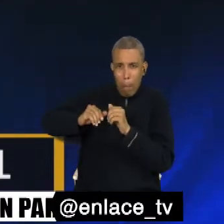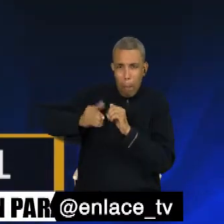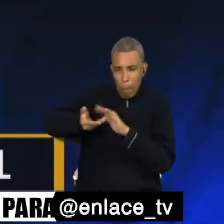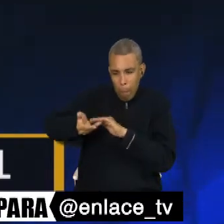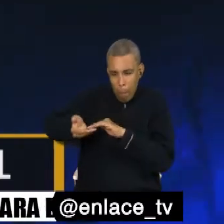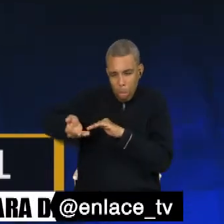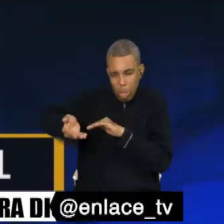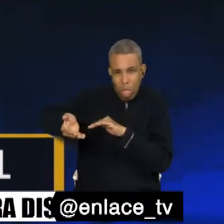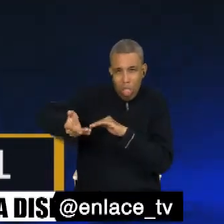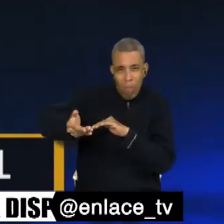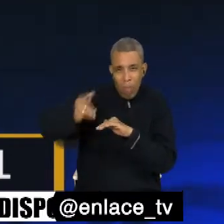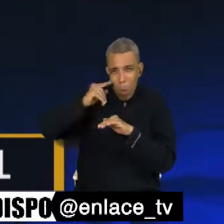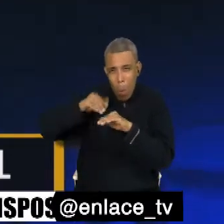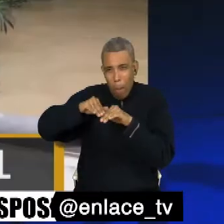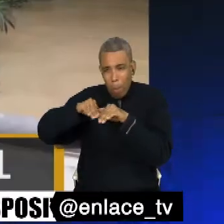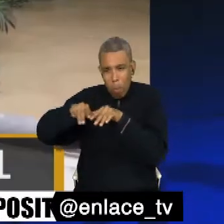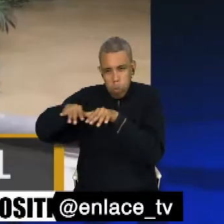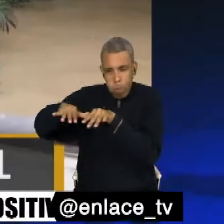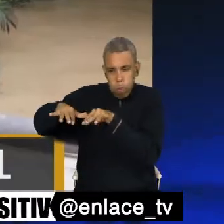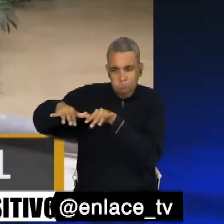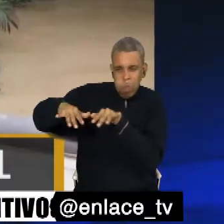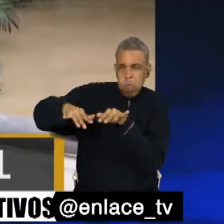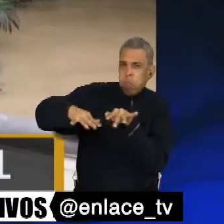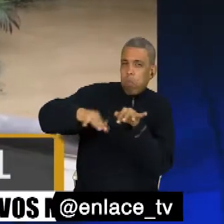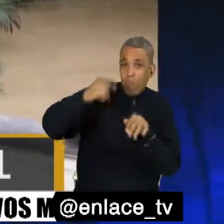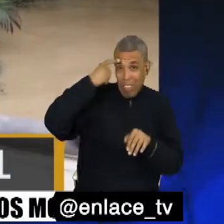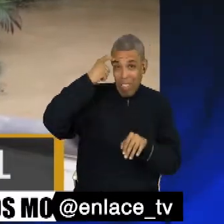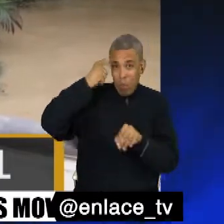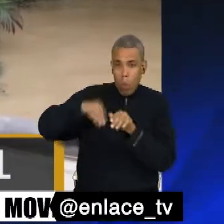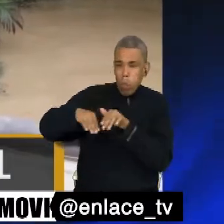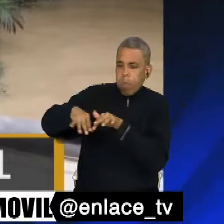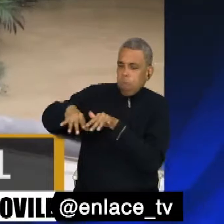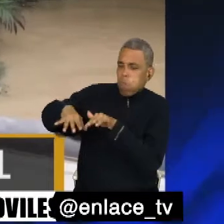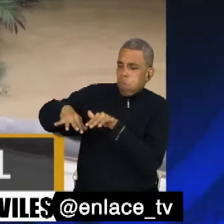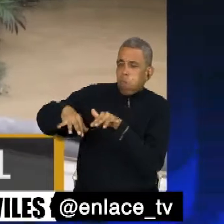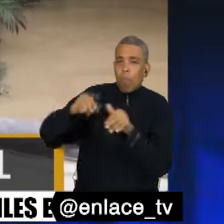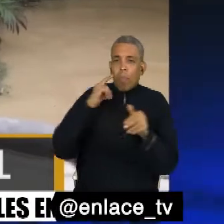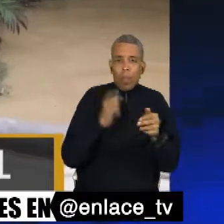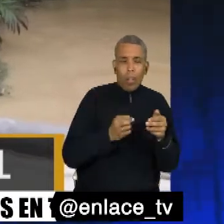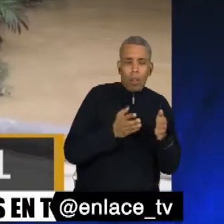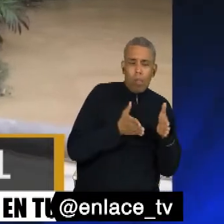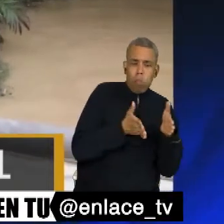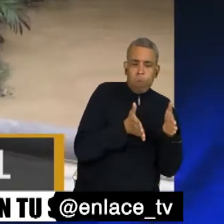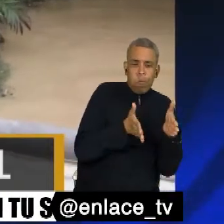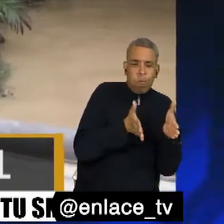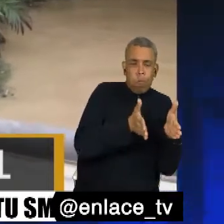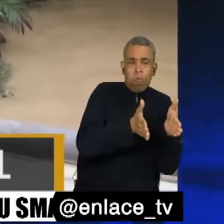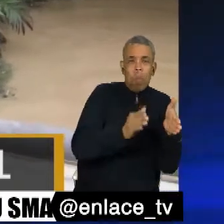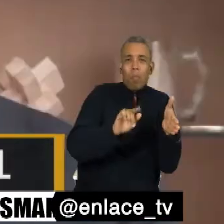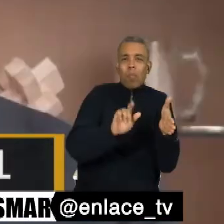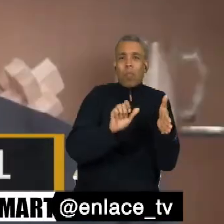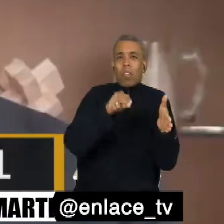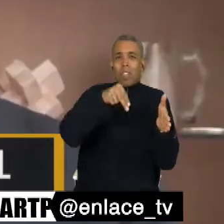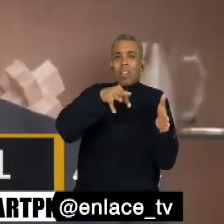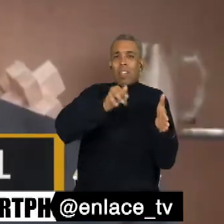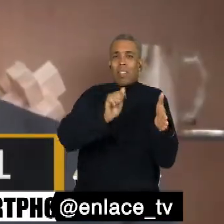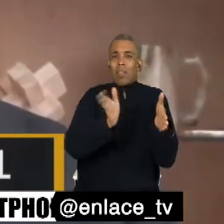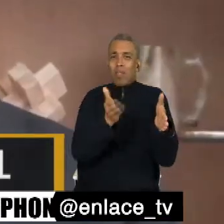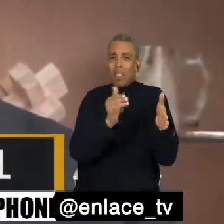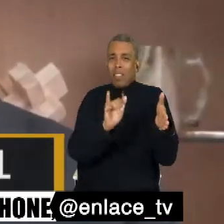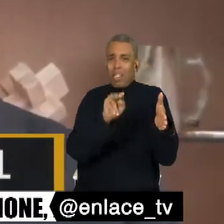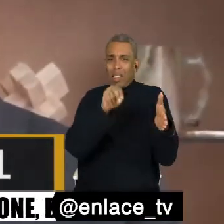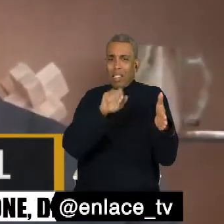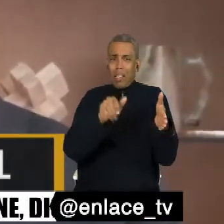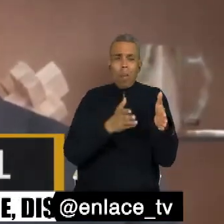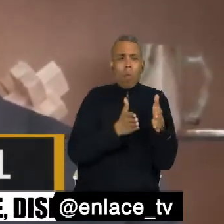sabotaje al pozo 2282 que produjo un derrame de crudo que llegó al caño Santa Inés, el cual vierte sus aguas al caño Zarzal. Barranca Bermeja ciertamente